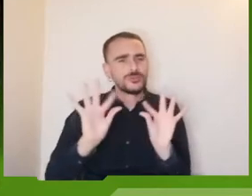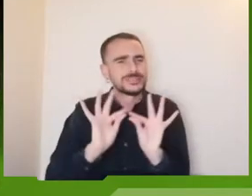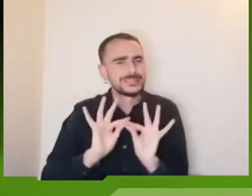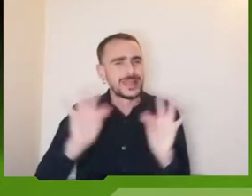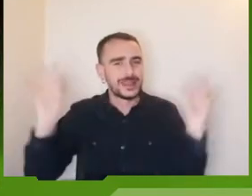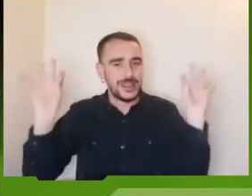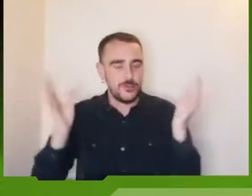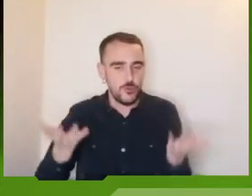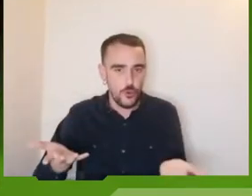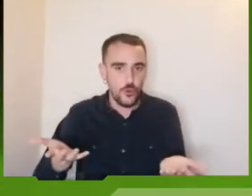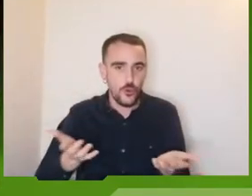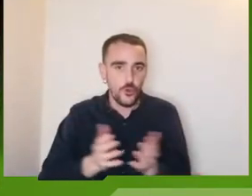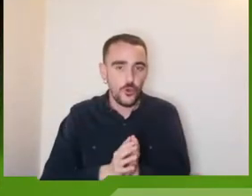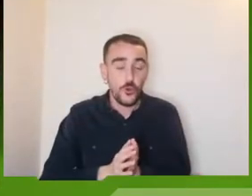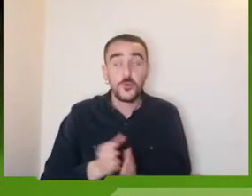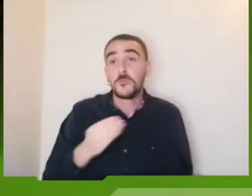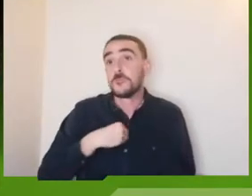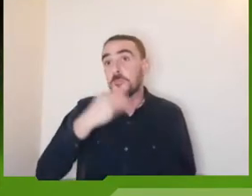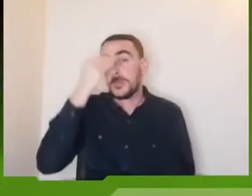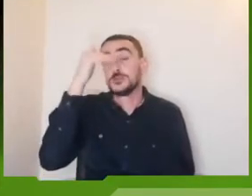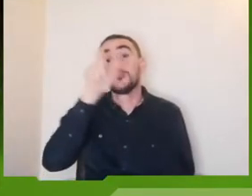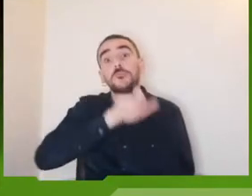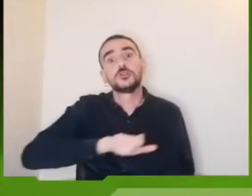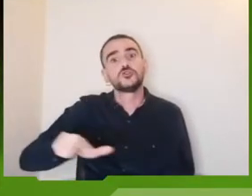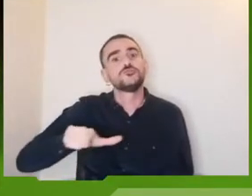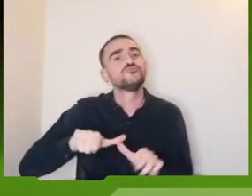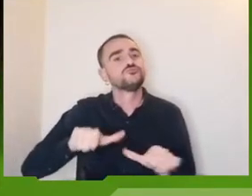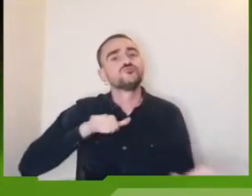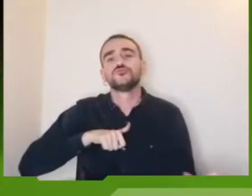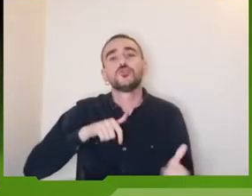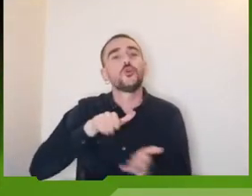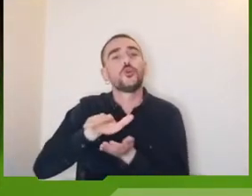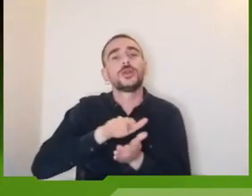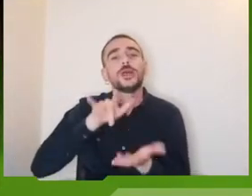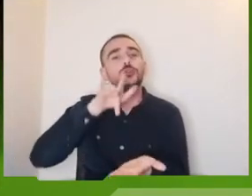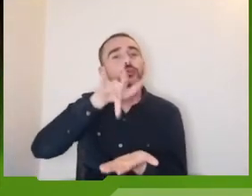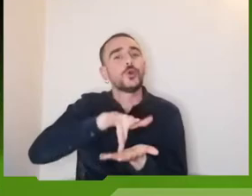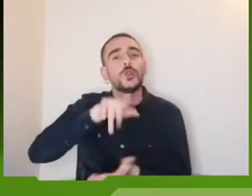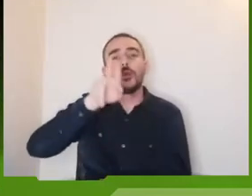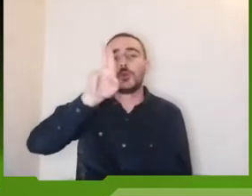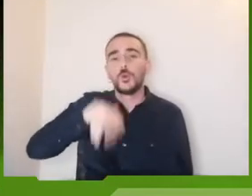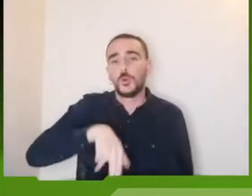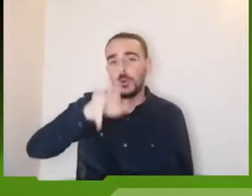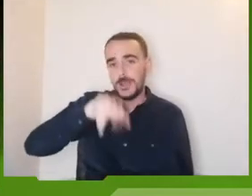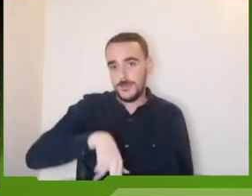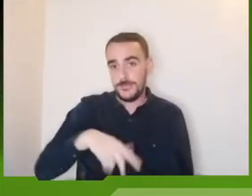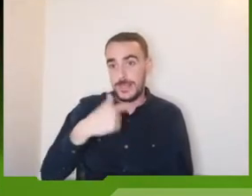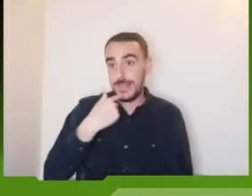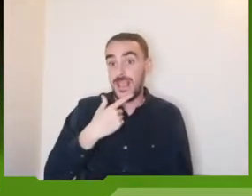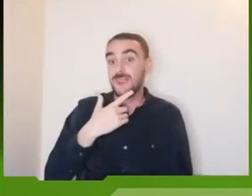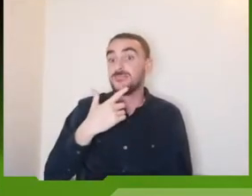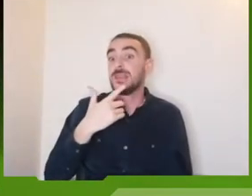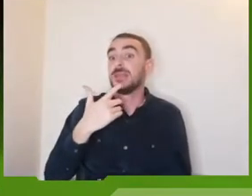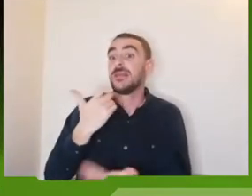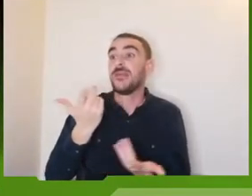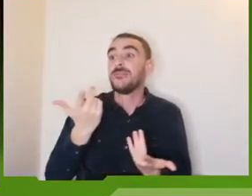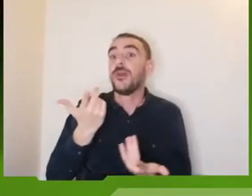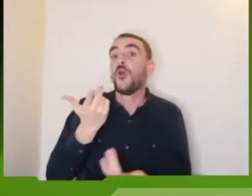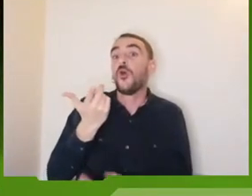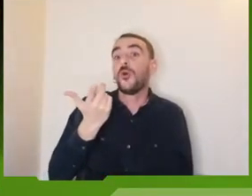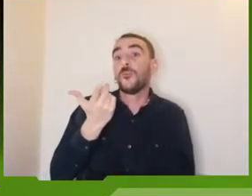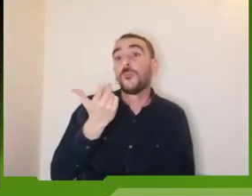que no haya hecho croquetas nunca y todavía menos si no las ha hecho veganas, puede pensar que